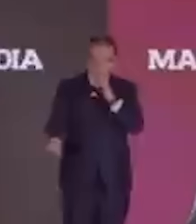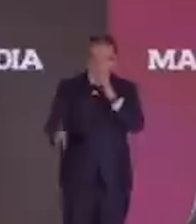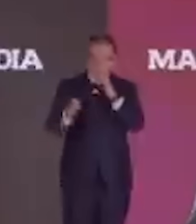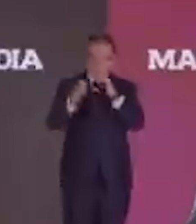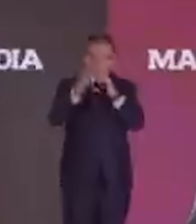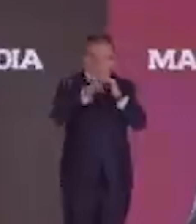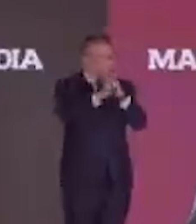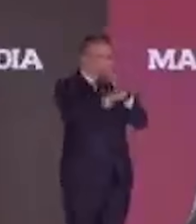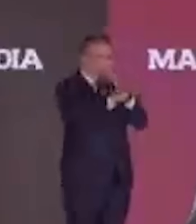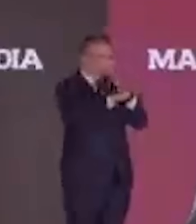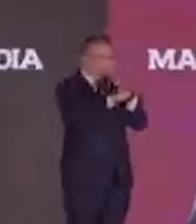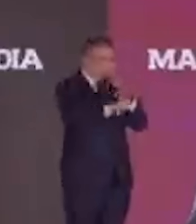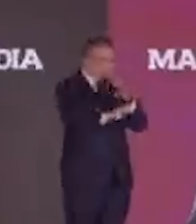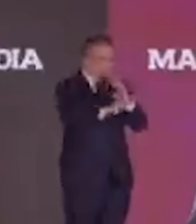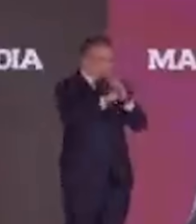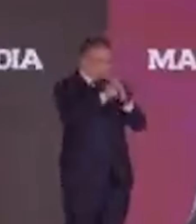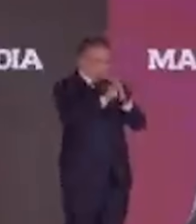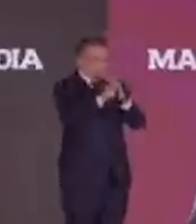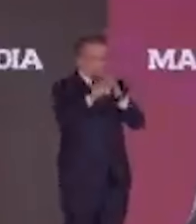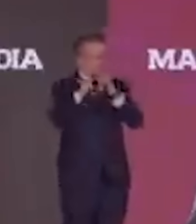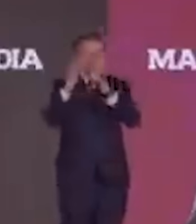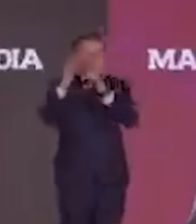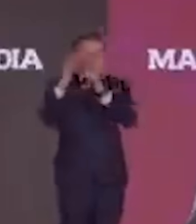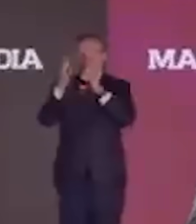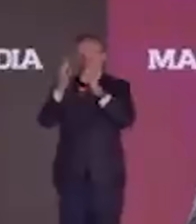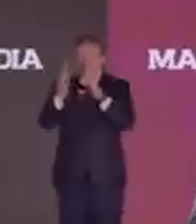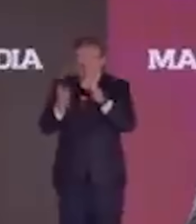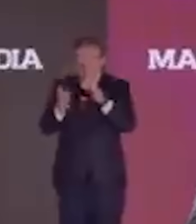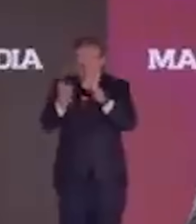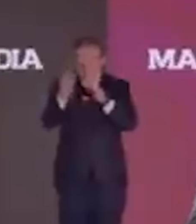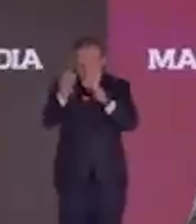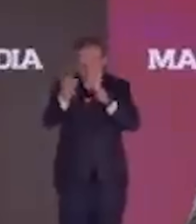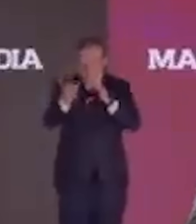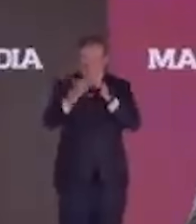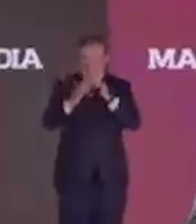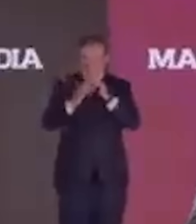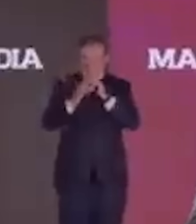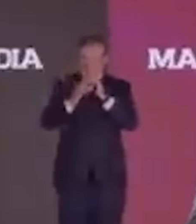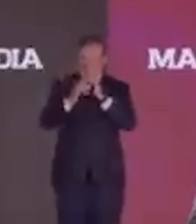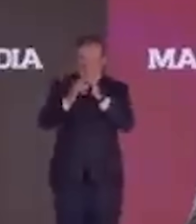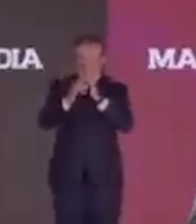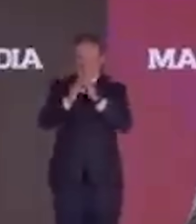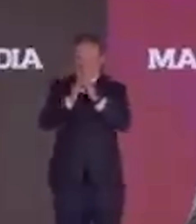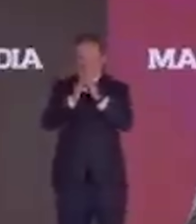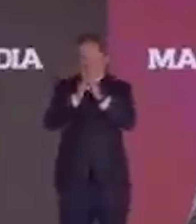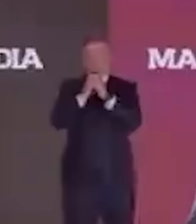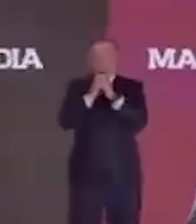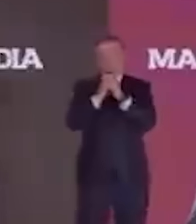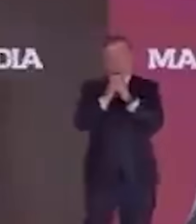Mexicana. Y nunca vieron, tampoco para los que nos están siguiendo por